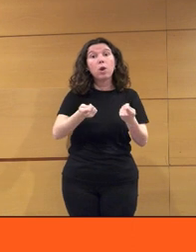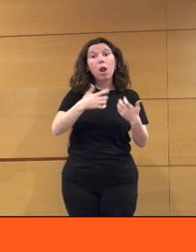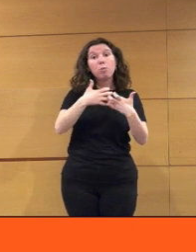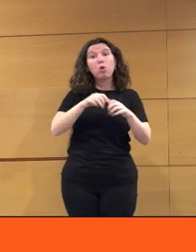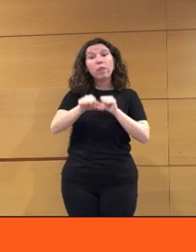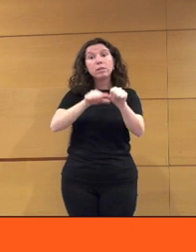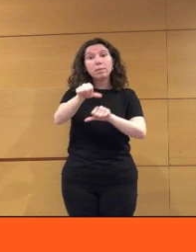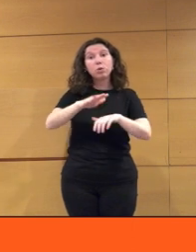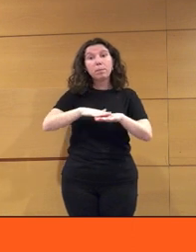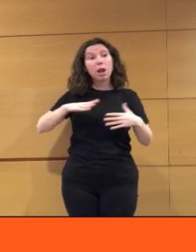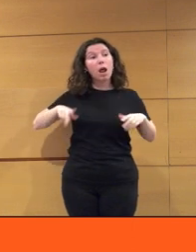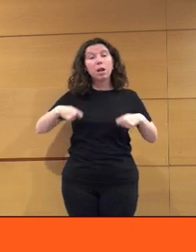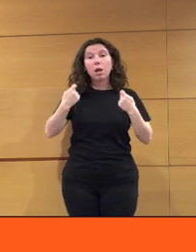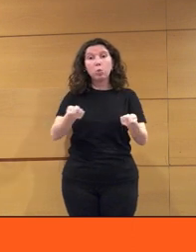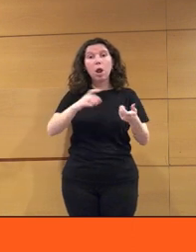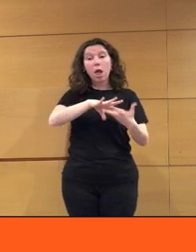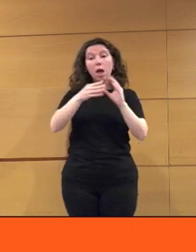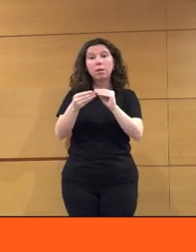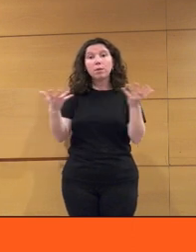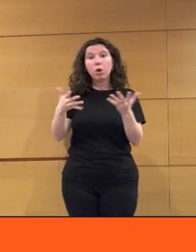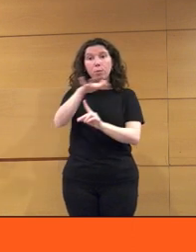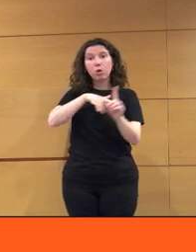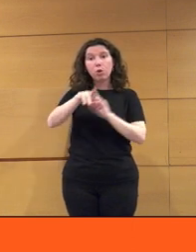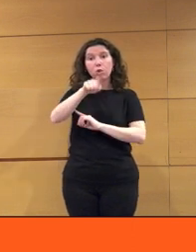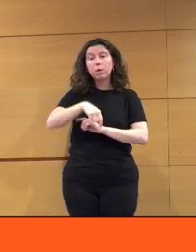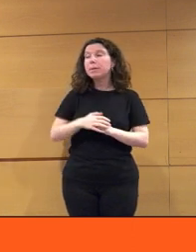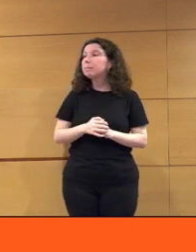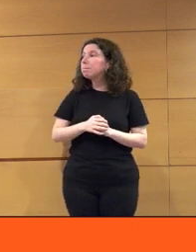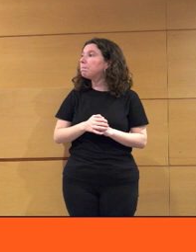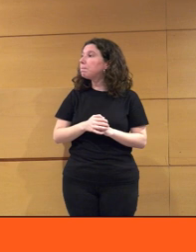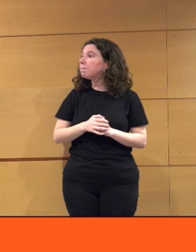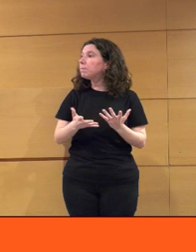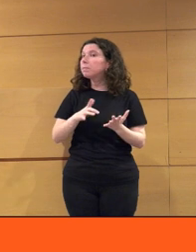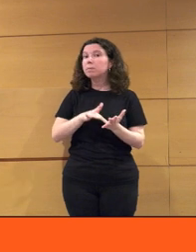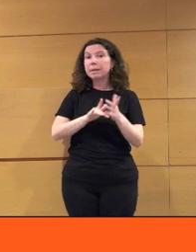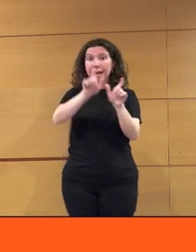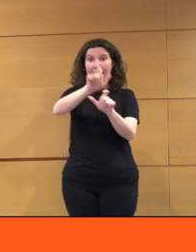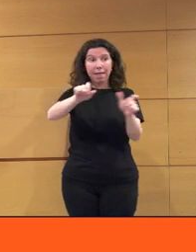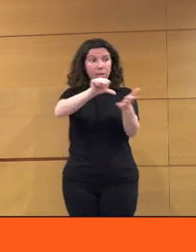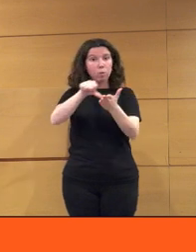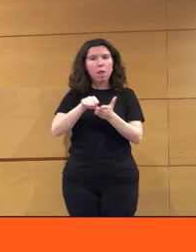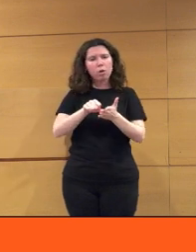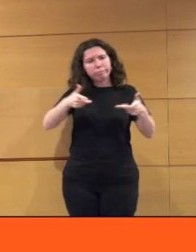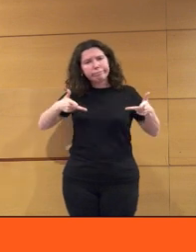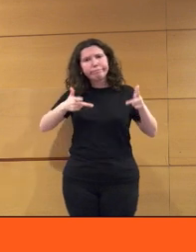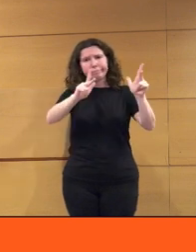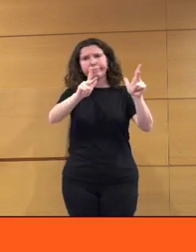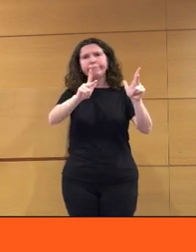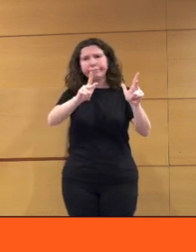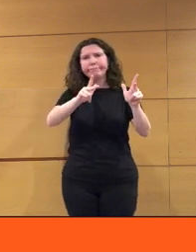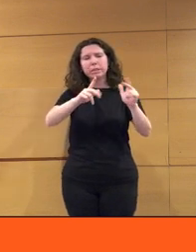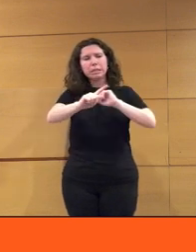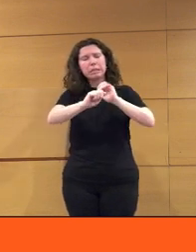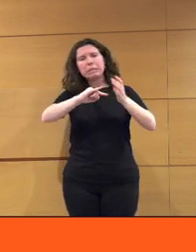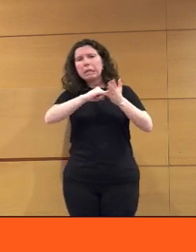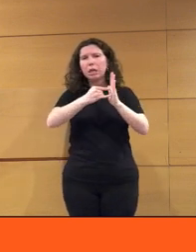en estos contextos y desarrollar técnicas que permitan a los ciudadanos empoderarse con nuevas técnicas